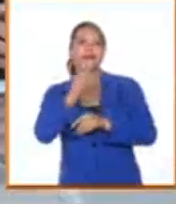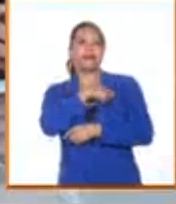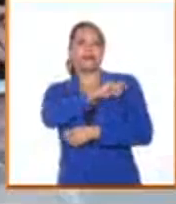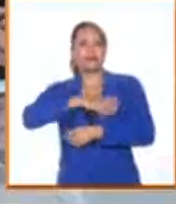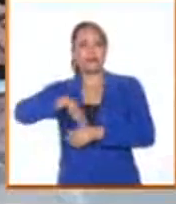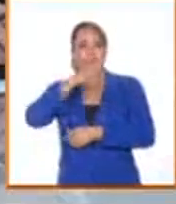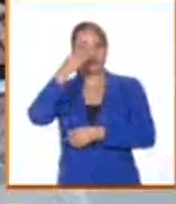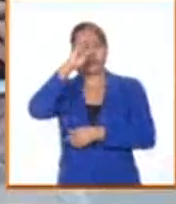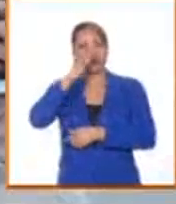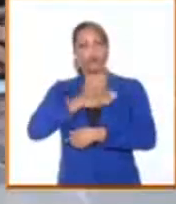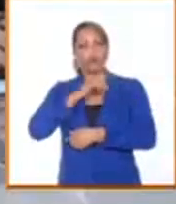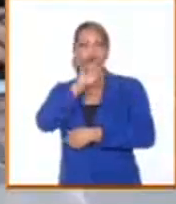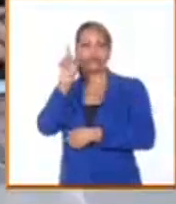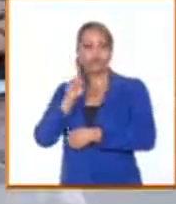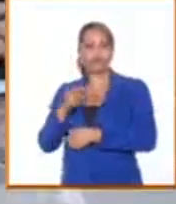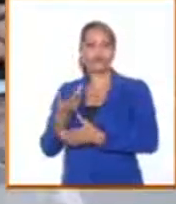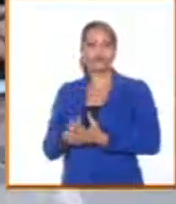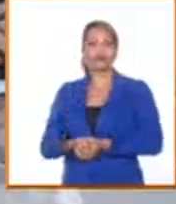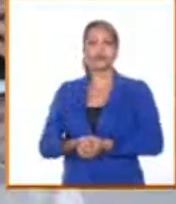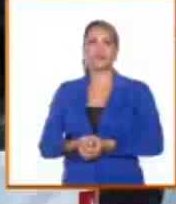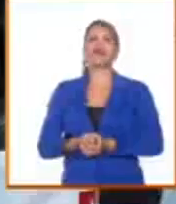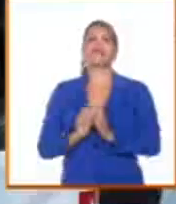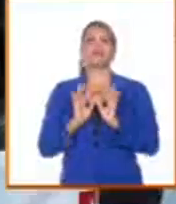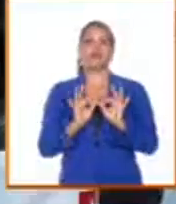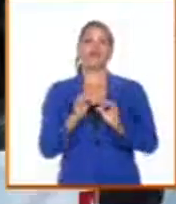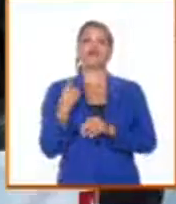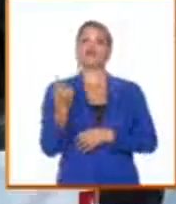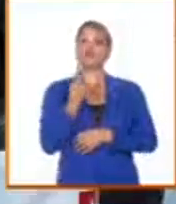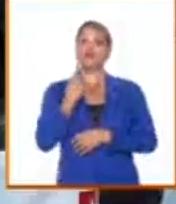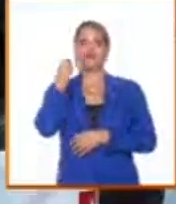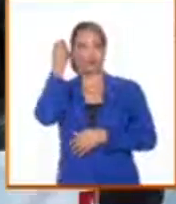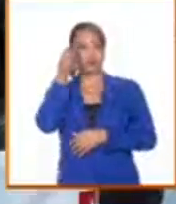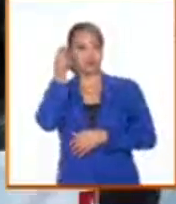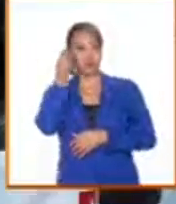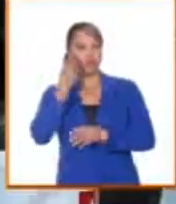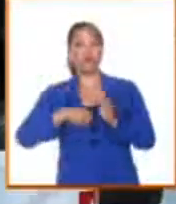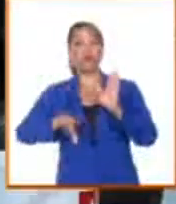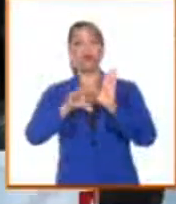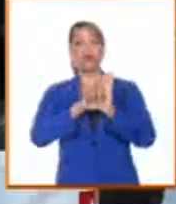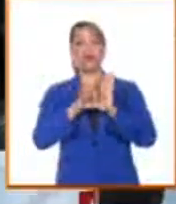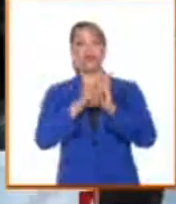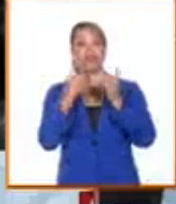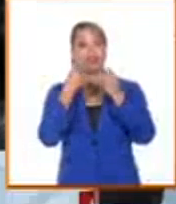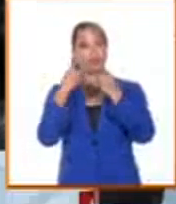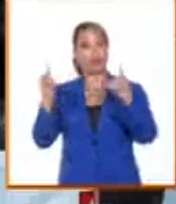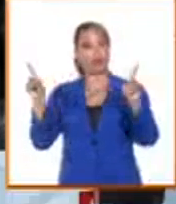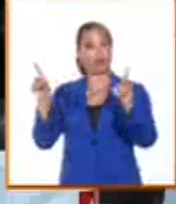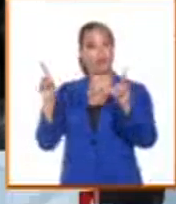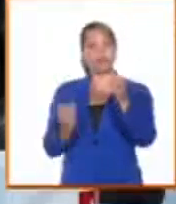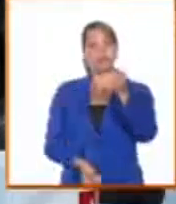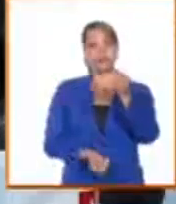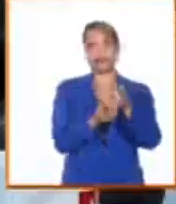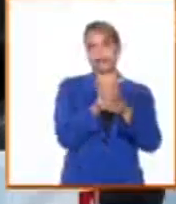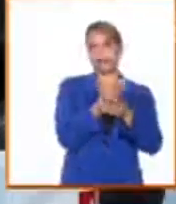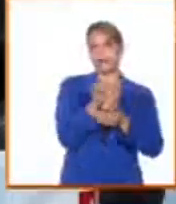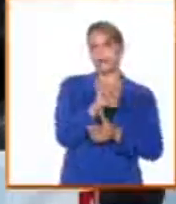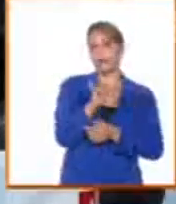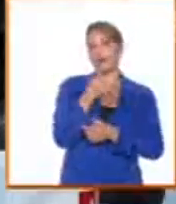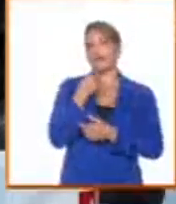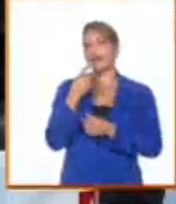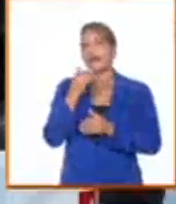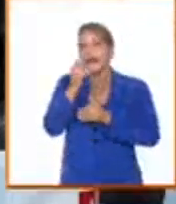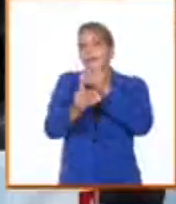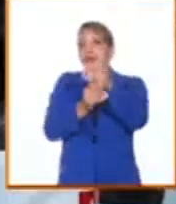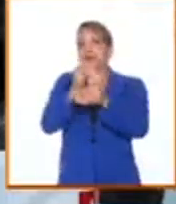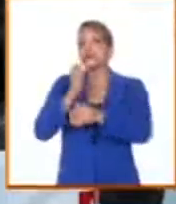de aprobar? Así es, Randy. Nosotros sostenemos que esta es una ley democrática en su creación, pero también democrática en su proyección